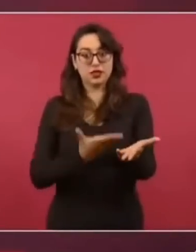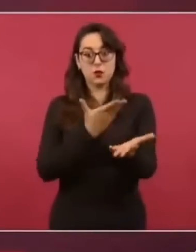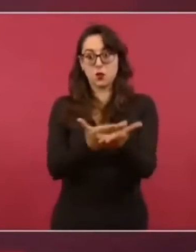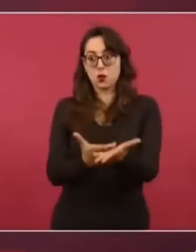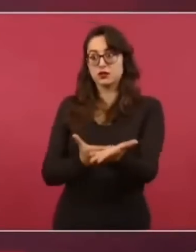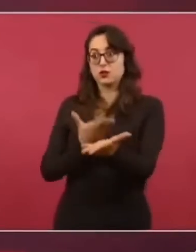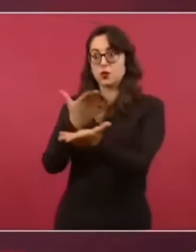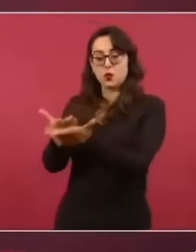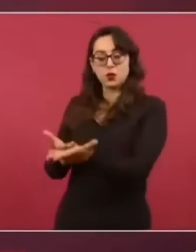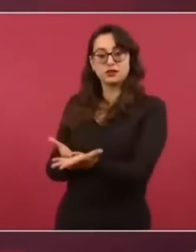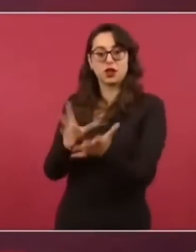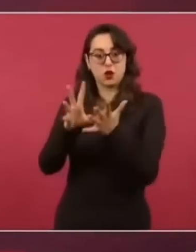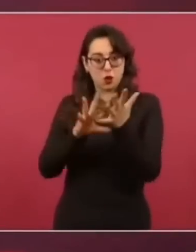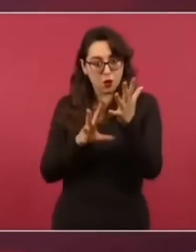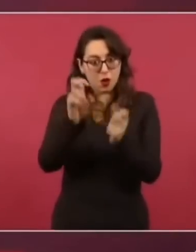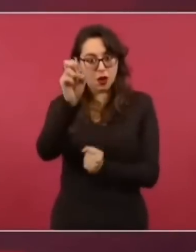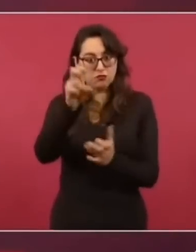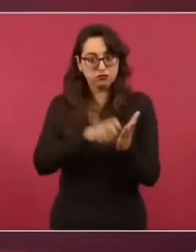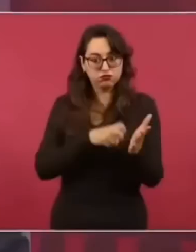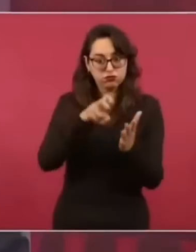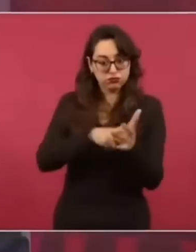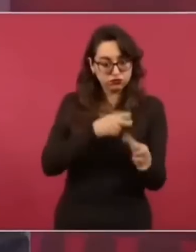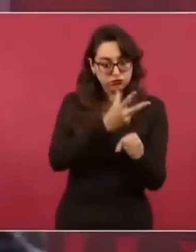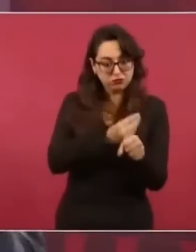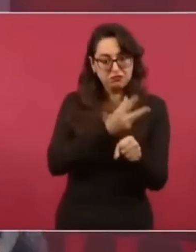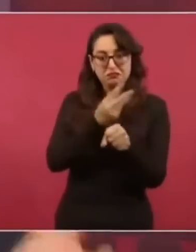los conservadores?